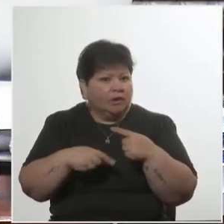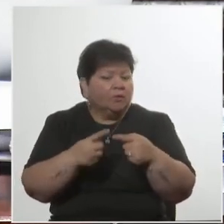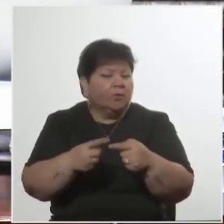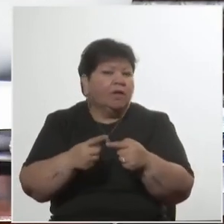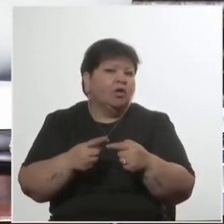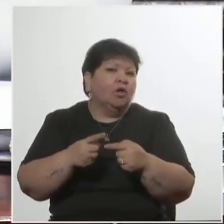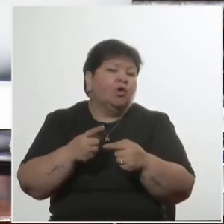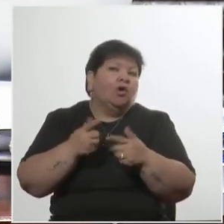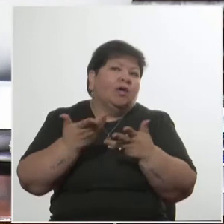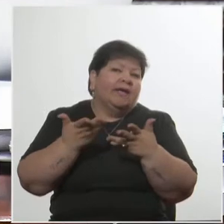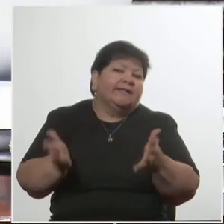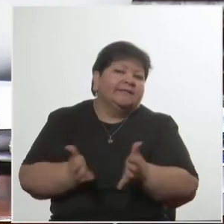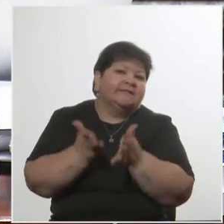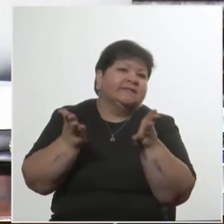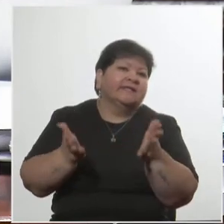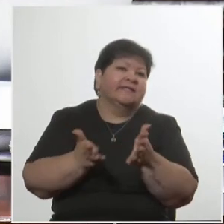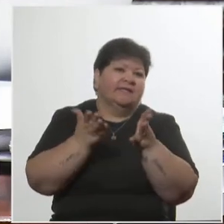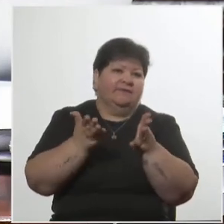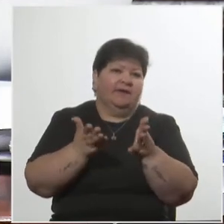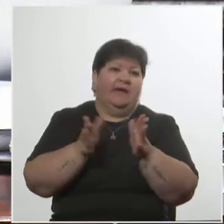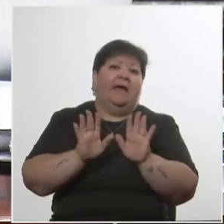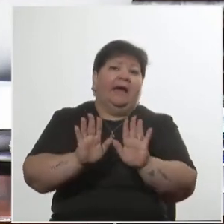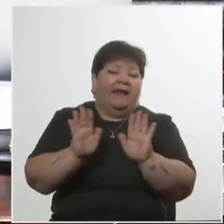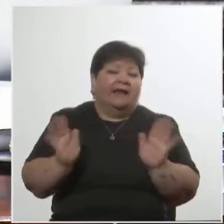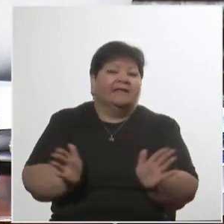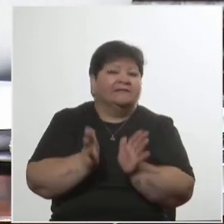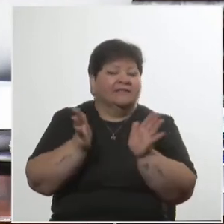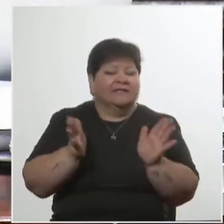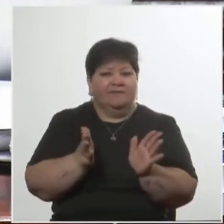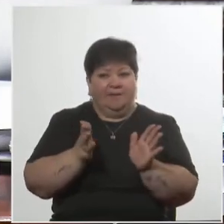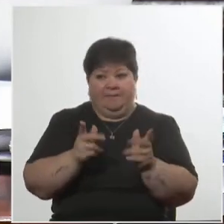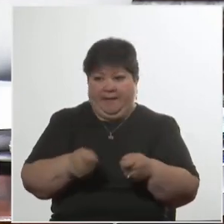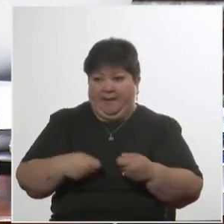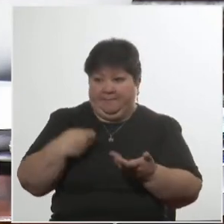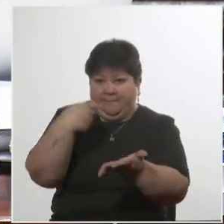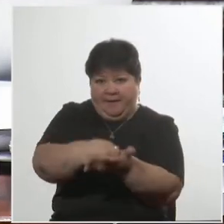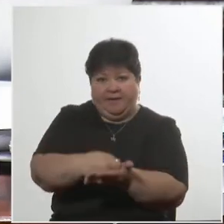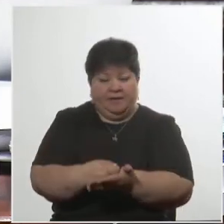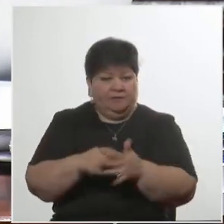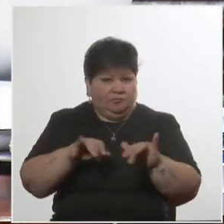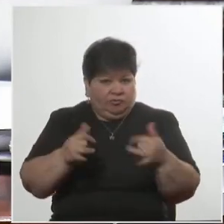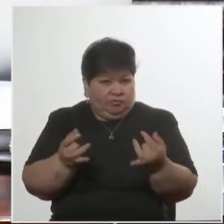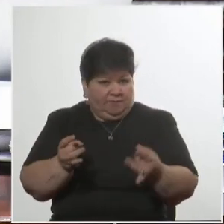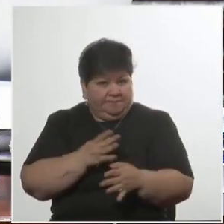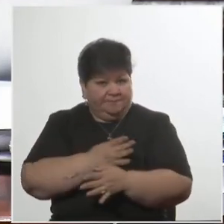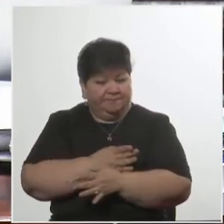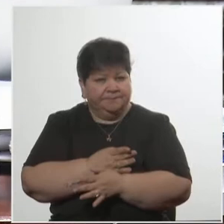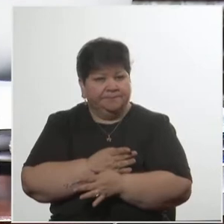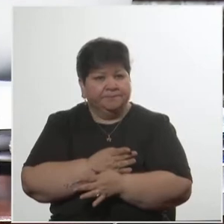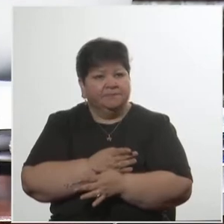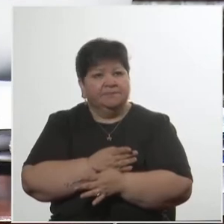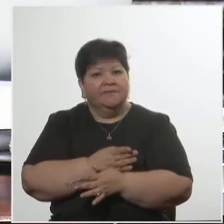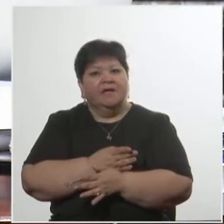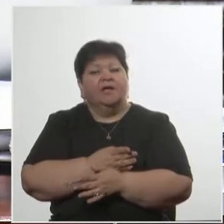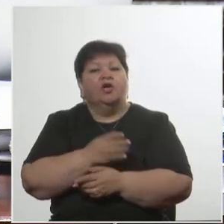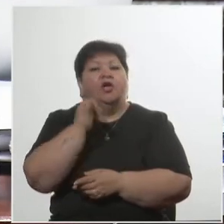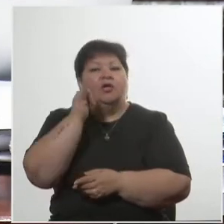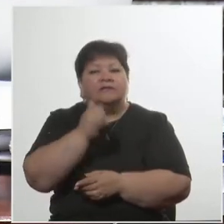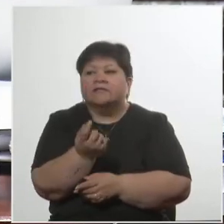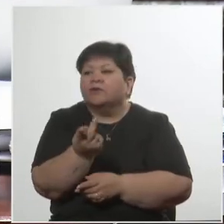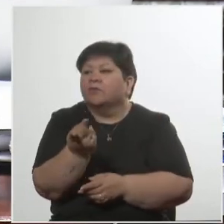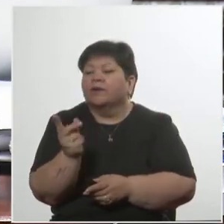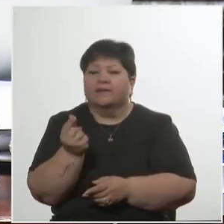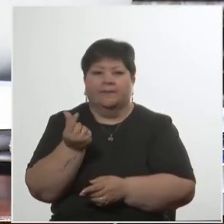la iniciativa para la erogación estaba dada y la tasación que venía